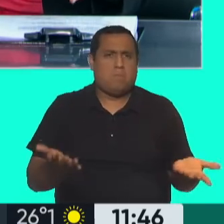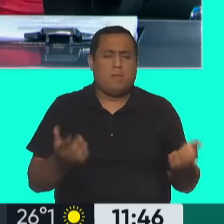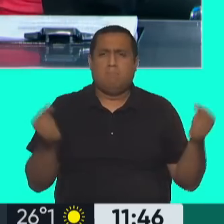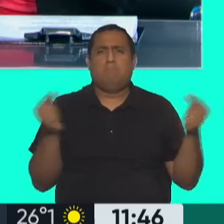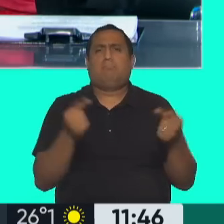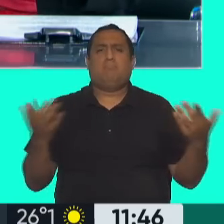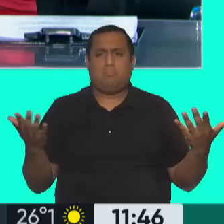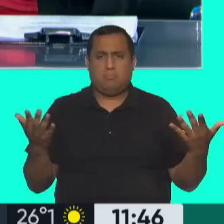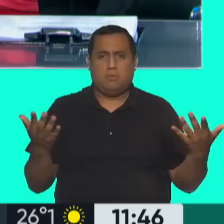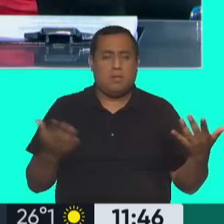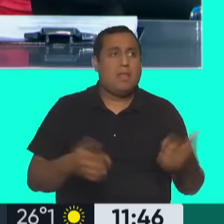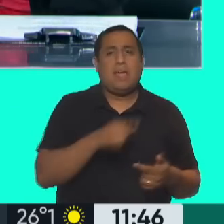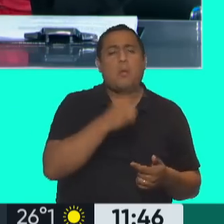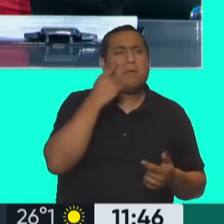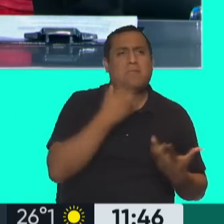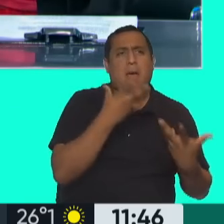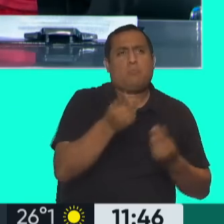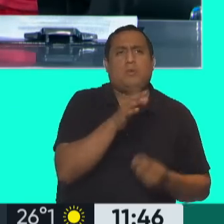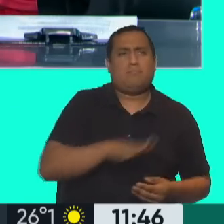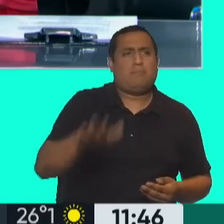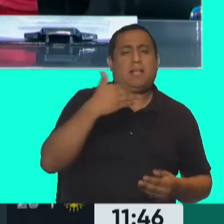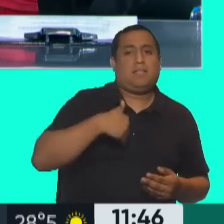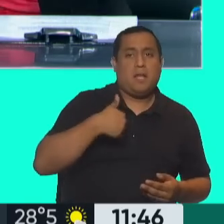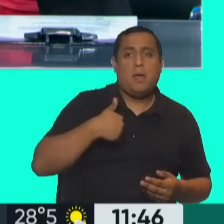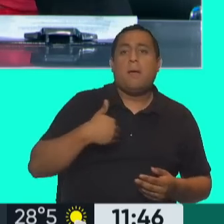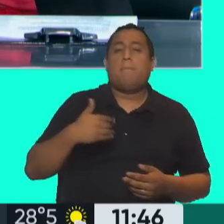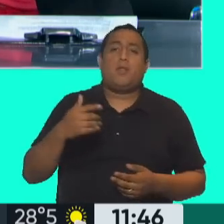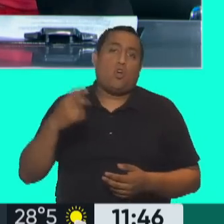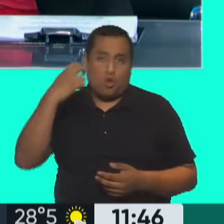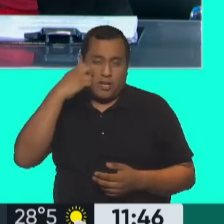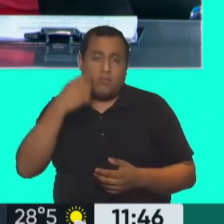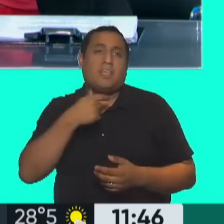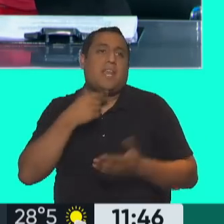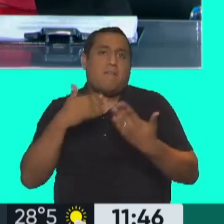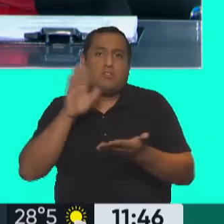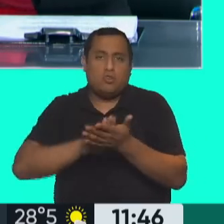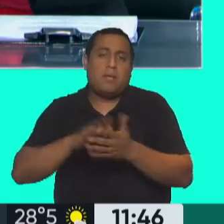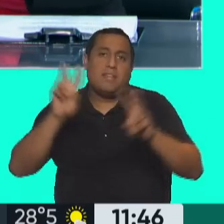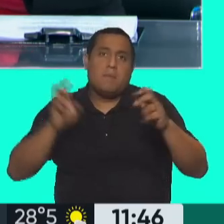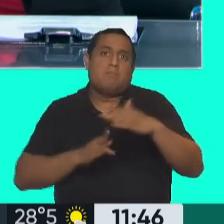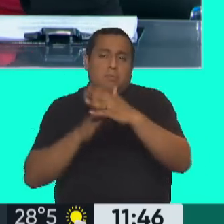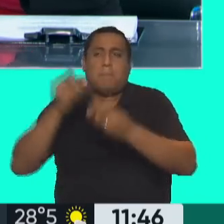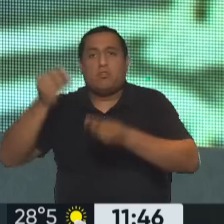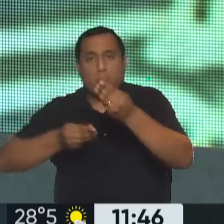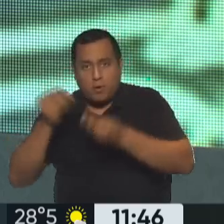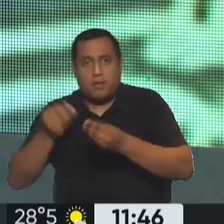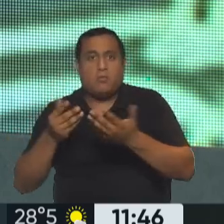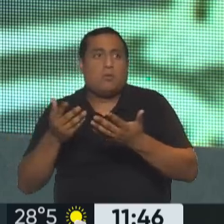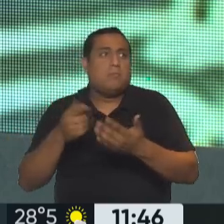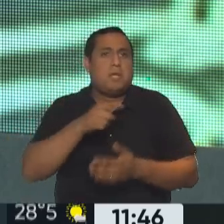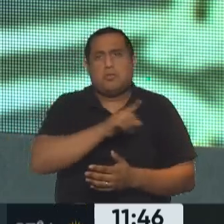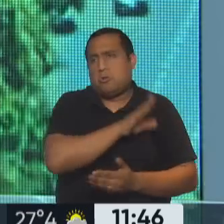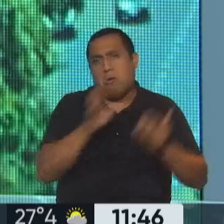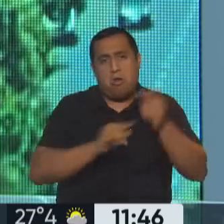la institucionalidad, defender la República, pero cuando el Congreso quiere tratar temas fundamentales como el presupuesto o las designaciones designaciones Claro, no en el estuvieron en el Consejo de la